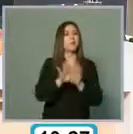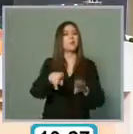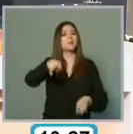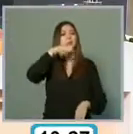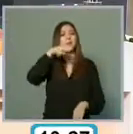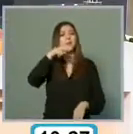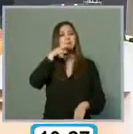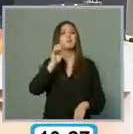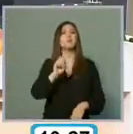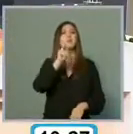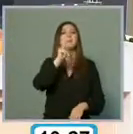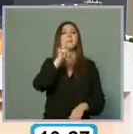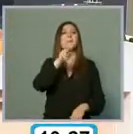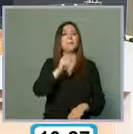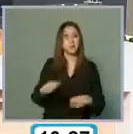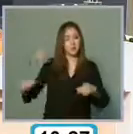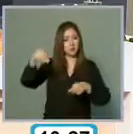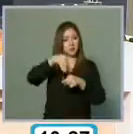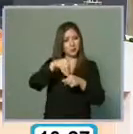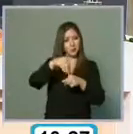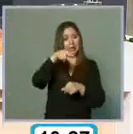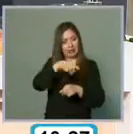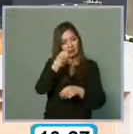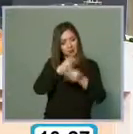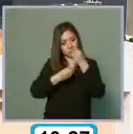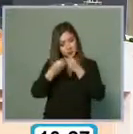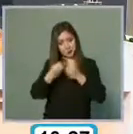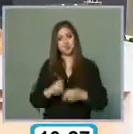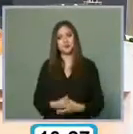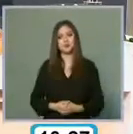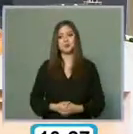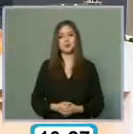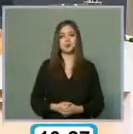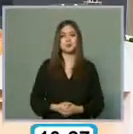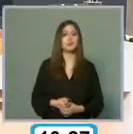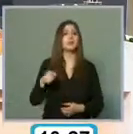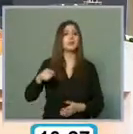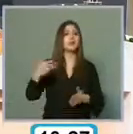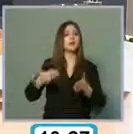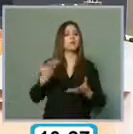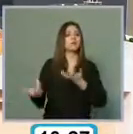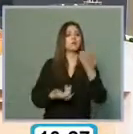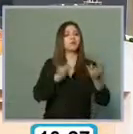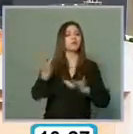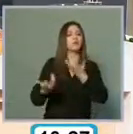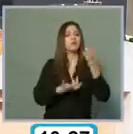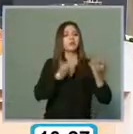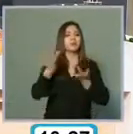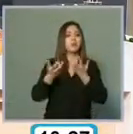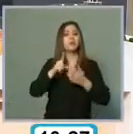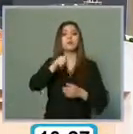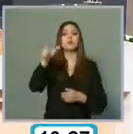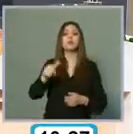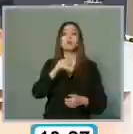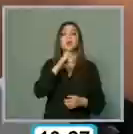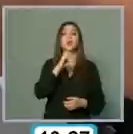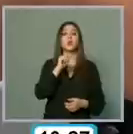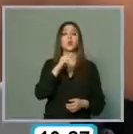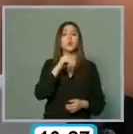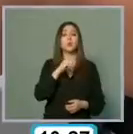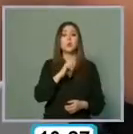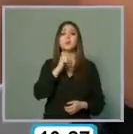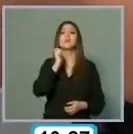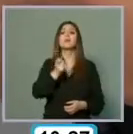exacto. Me robaste la palabra, Andrés, exactamente. Vamos a dejar que esto se vaya cocinando y aquí tengo el cúrcuma. El cúrcuma lo conseguimos muy